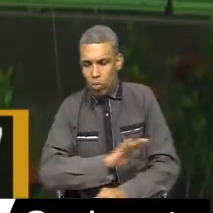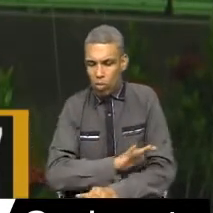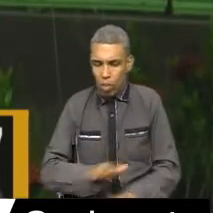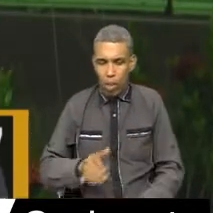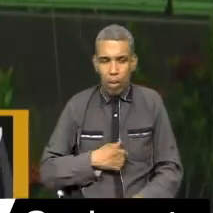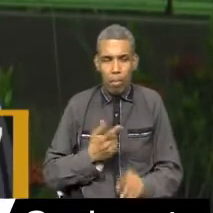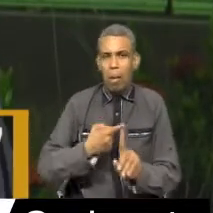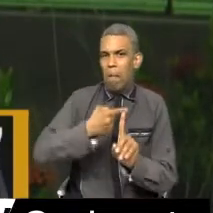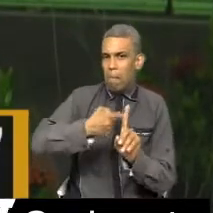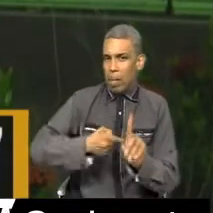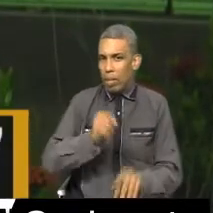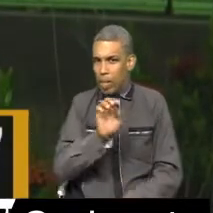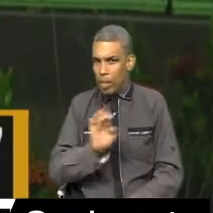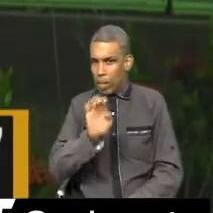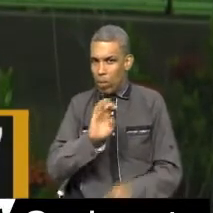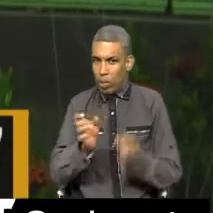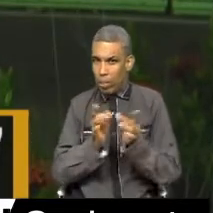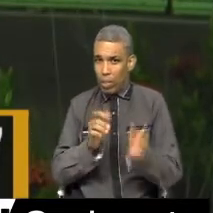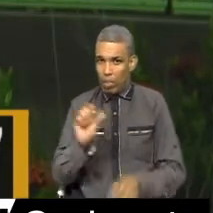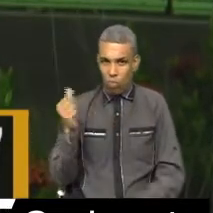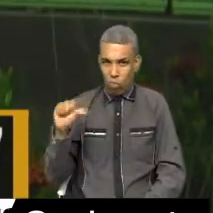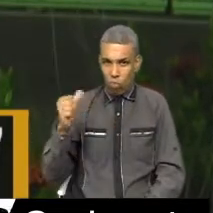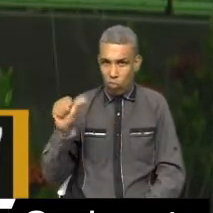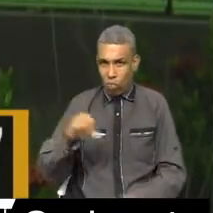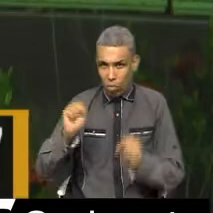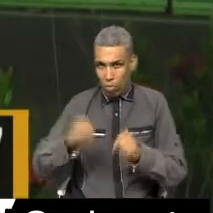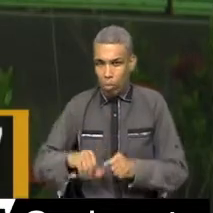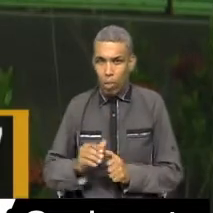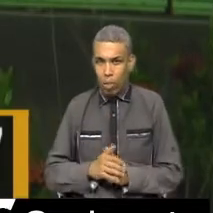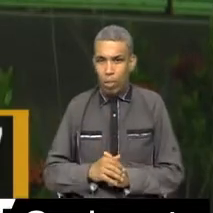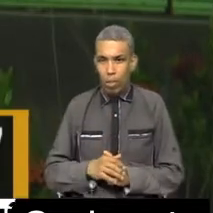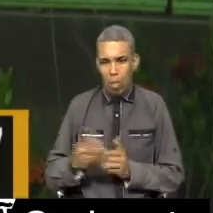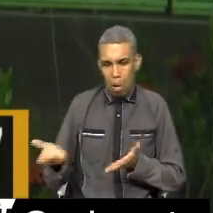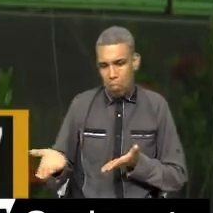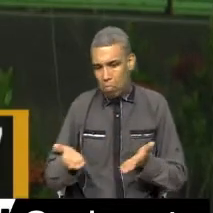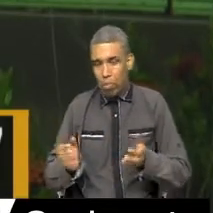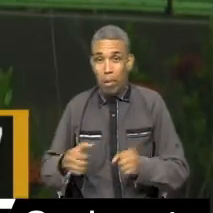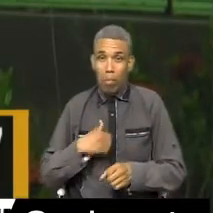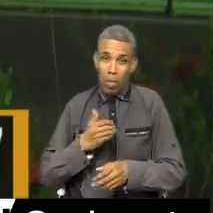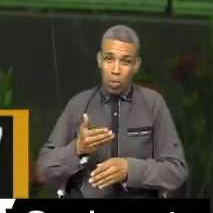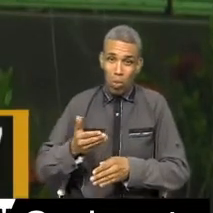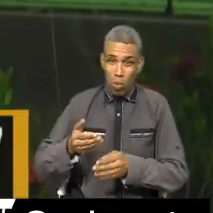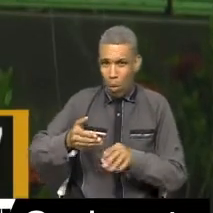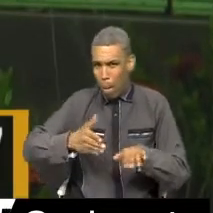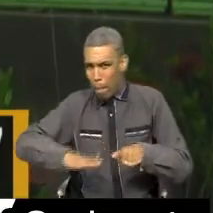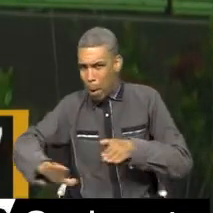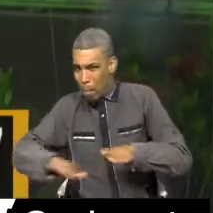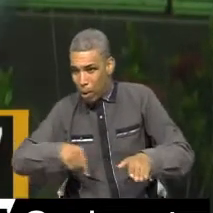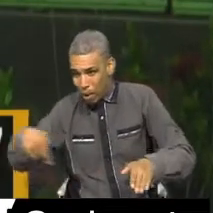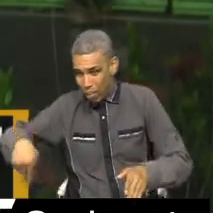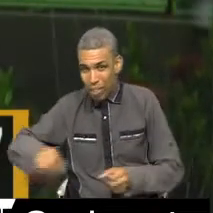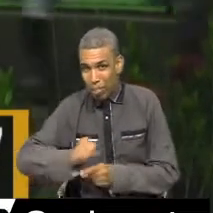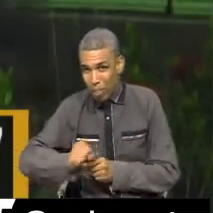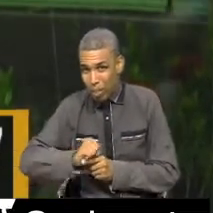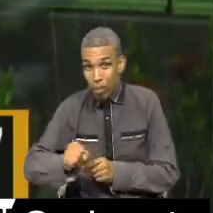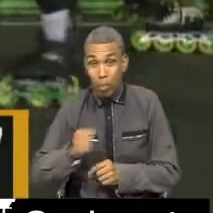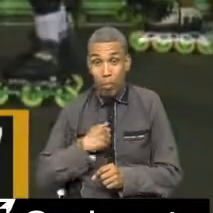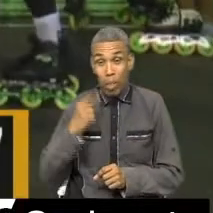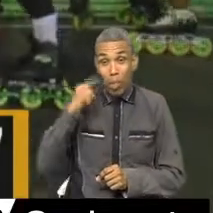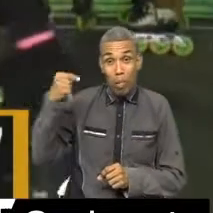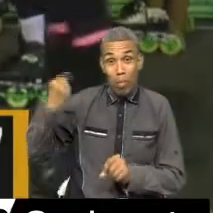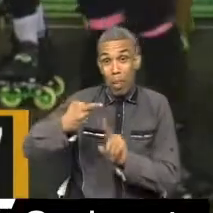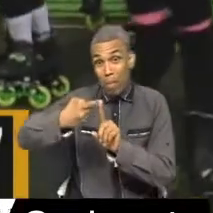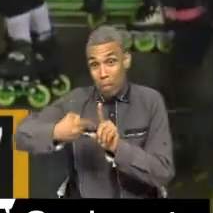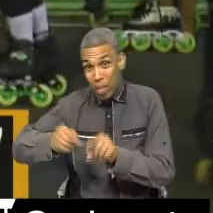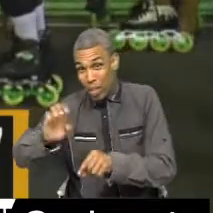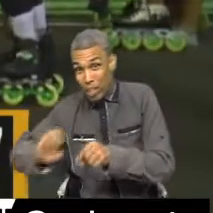Estamos diligenciando a ver si podemos empezar unos días antes, ya que la primera parada departamental está para finales de enero. Con